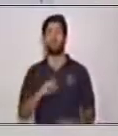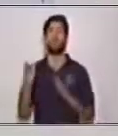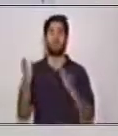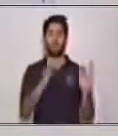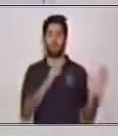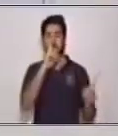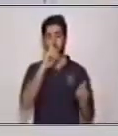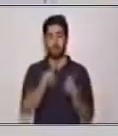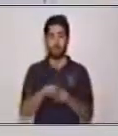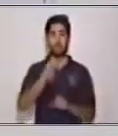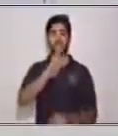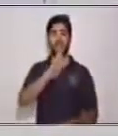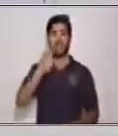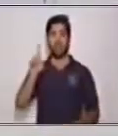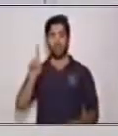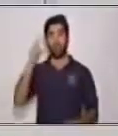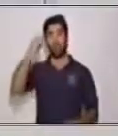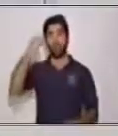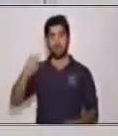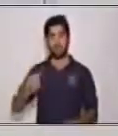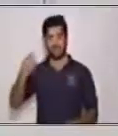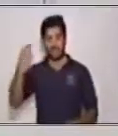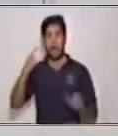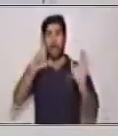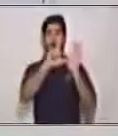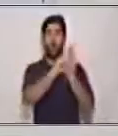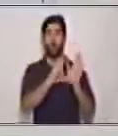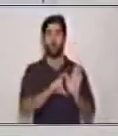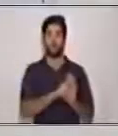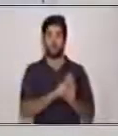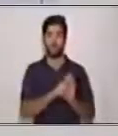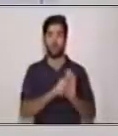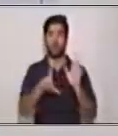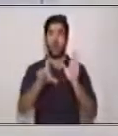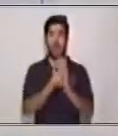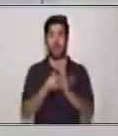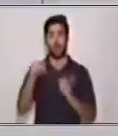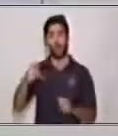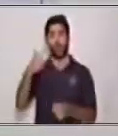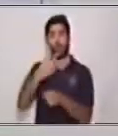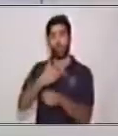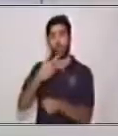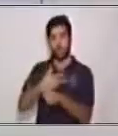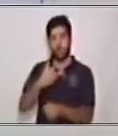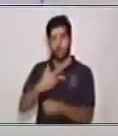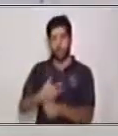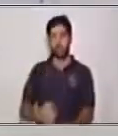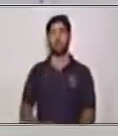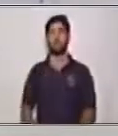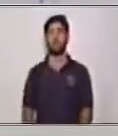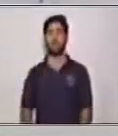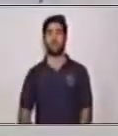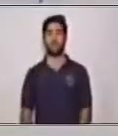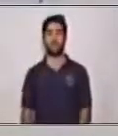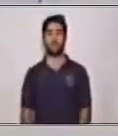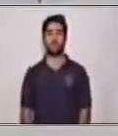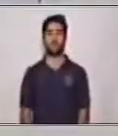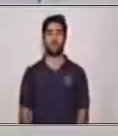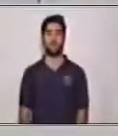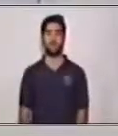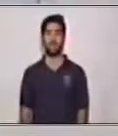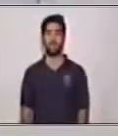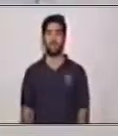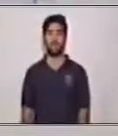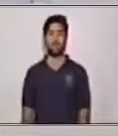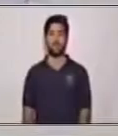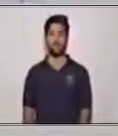30 de mayo es el Día del Popol Vuh y el 31 se conmemora el Día de la Constitución Política de la